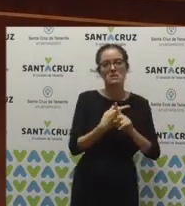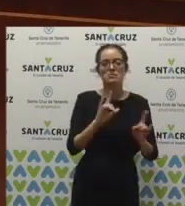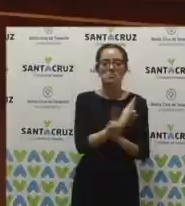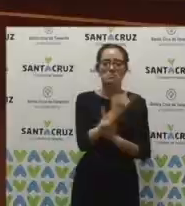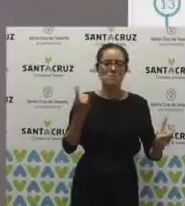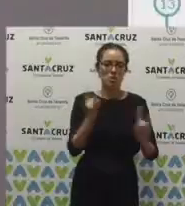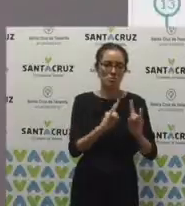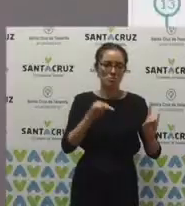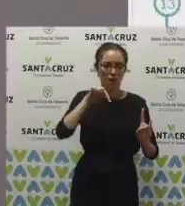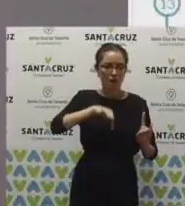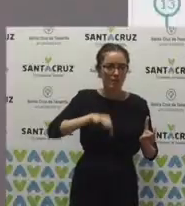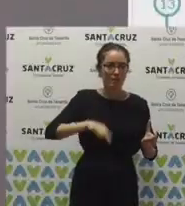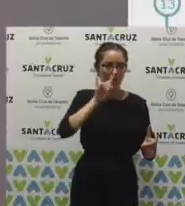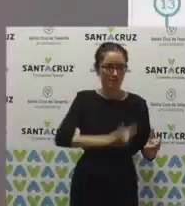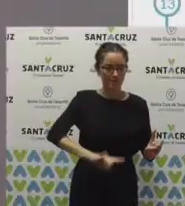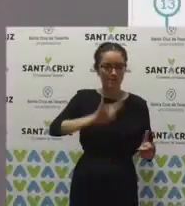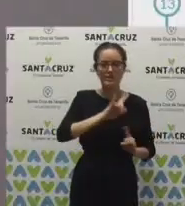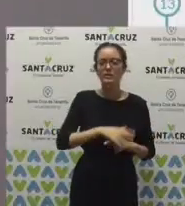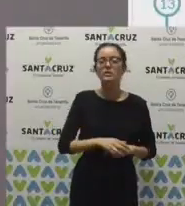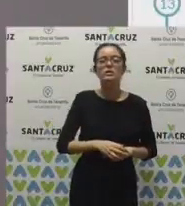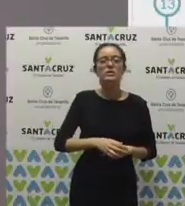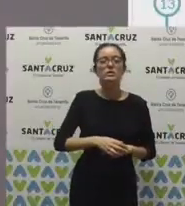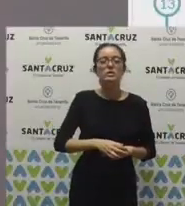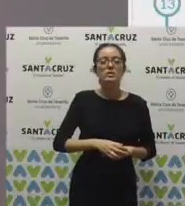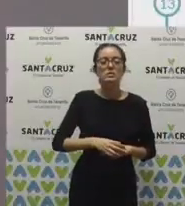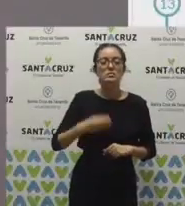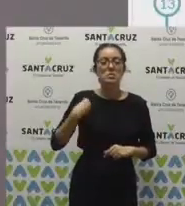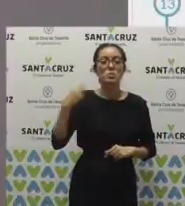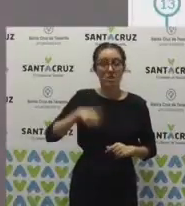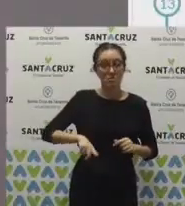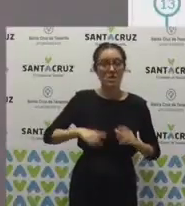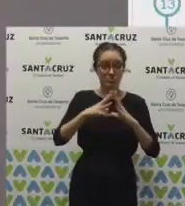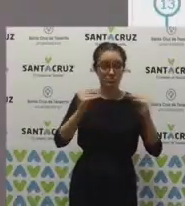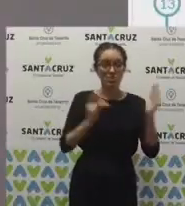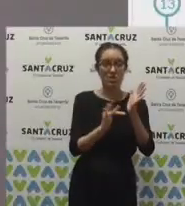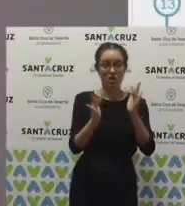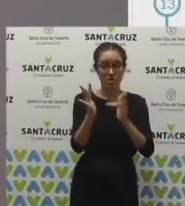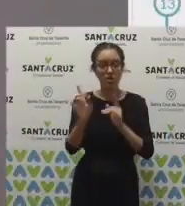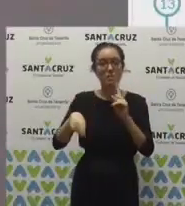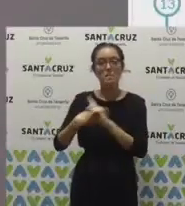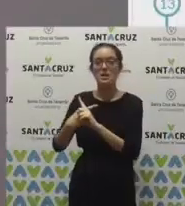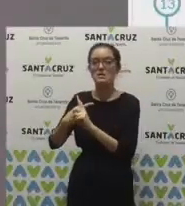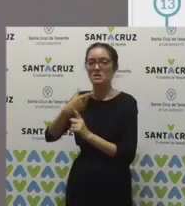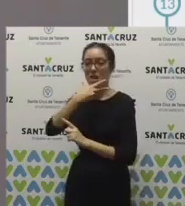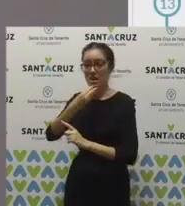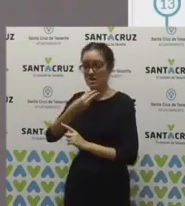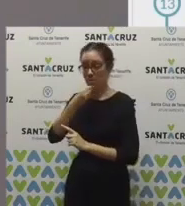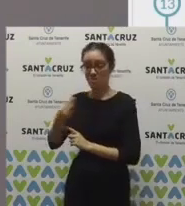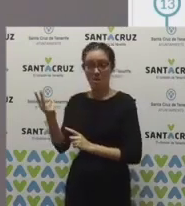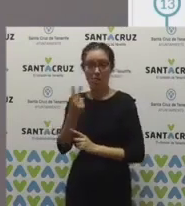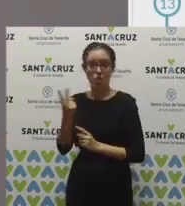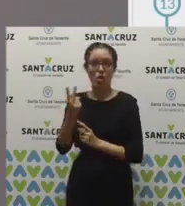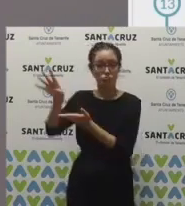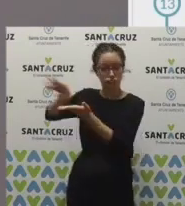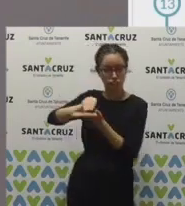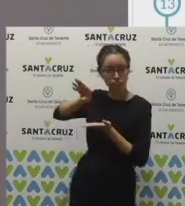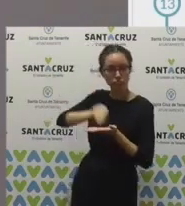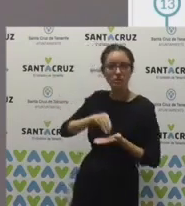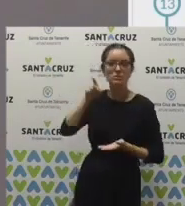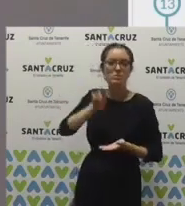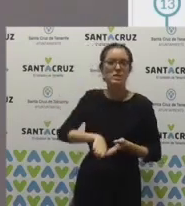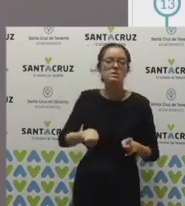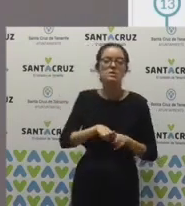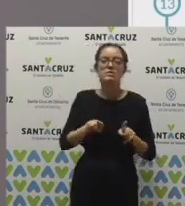debemos añadir todas las investigaciones de la universidad de la laguna y de las palmas de gran canarias la economía azul aboga por aprovechar